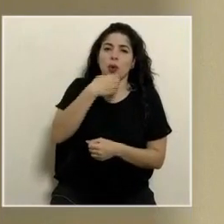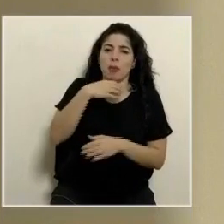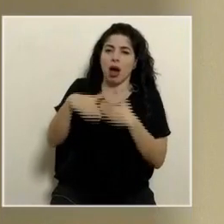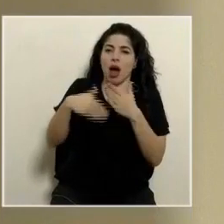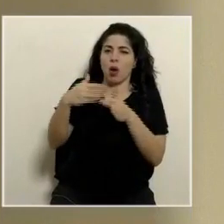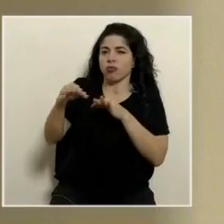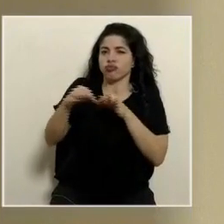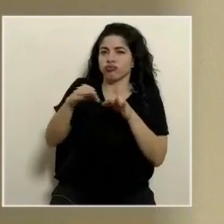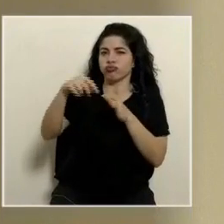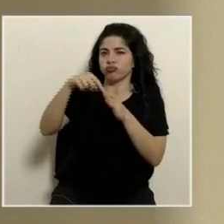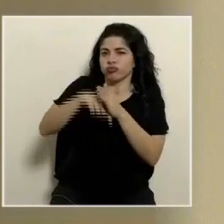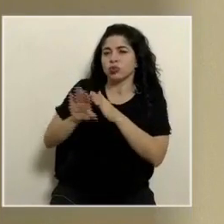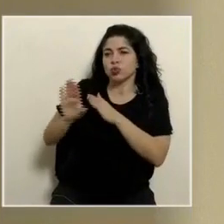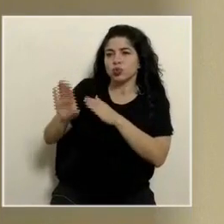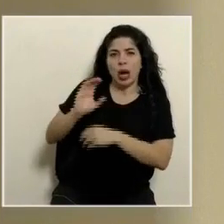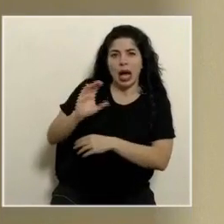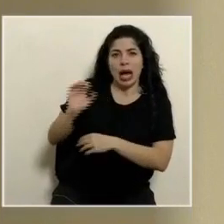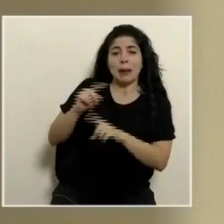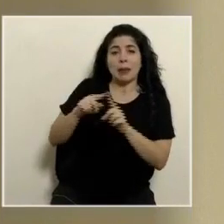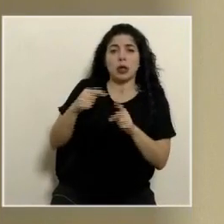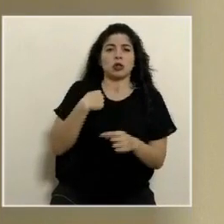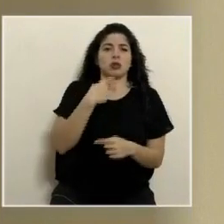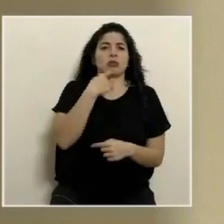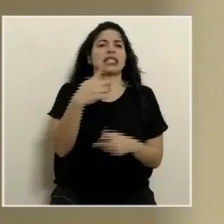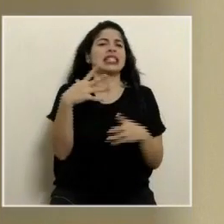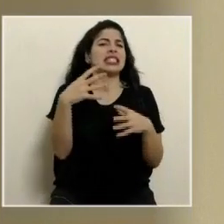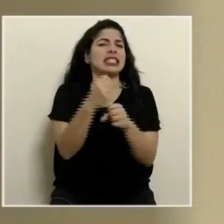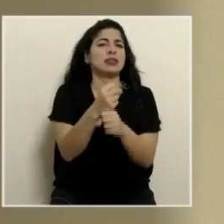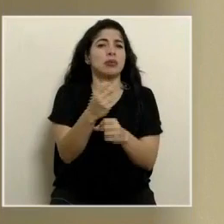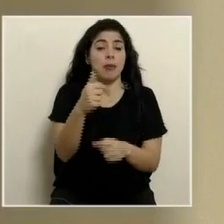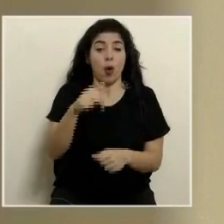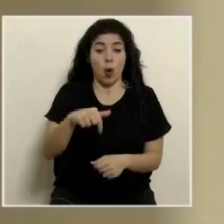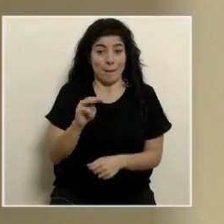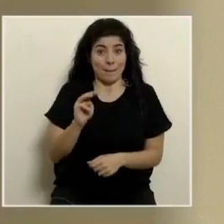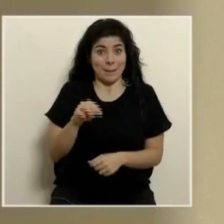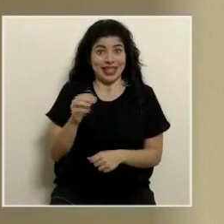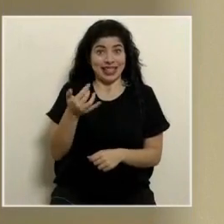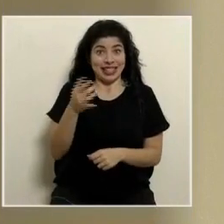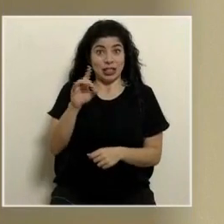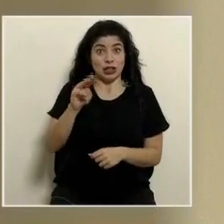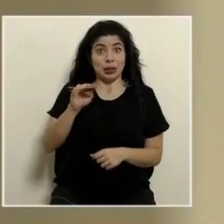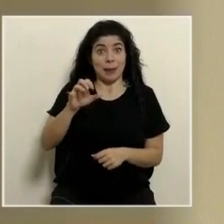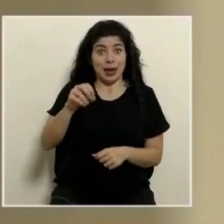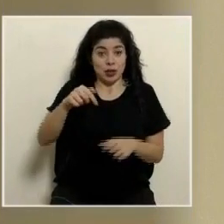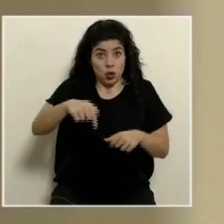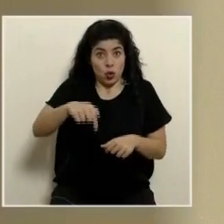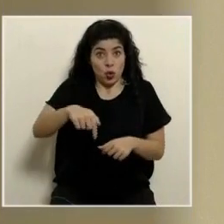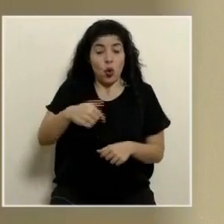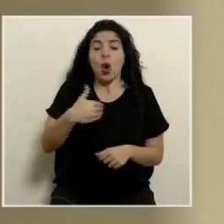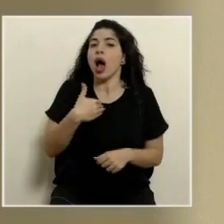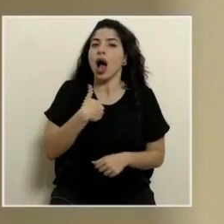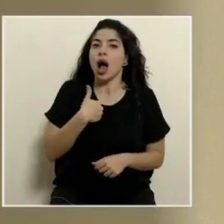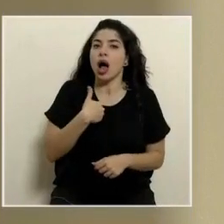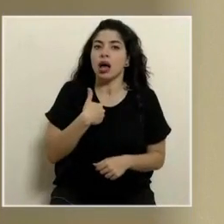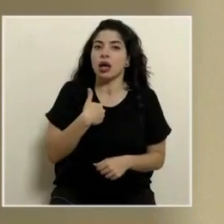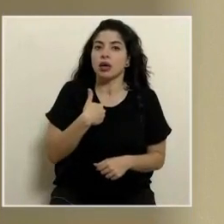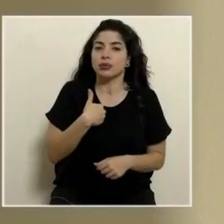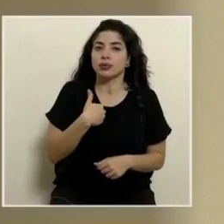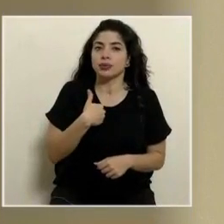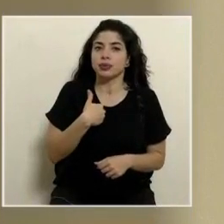de la Caja Costarricense de Seguro Social, pero un resumen rápido es que hoy, martes 18 de mayo, tenemos